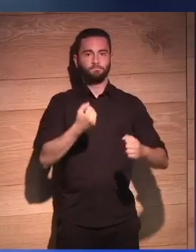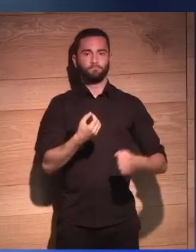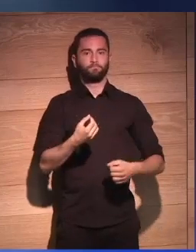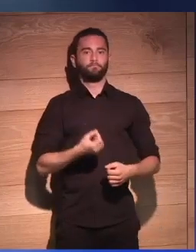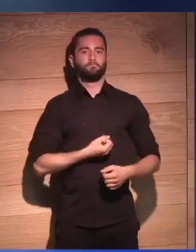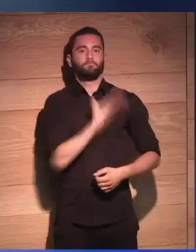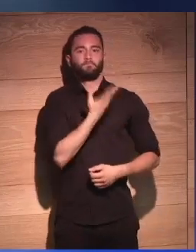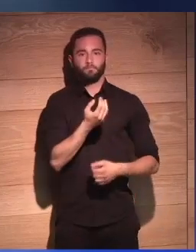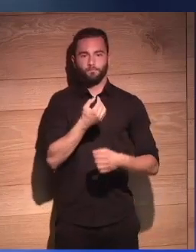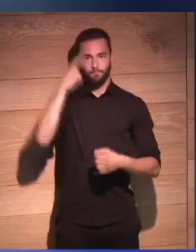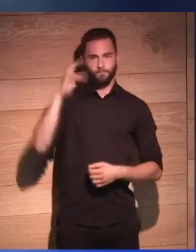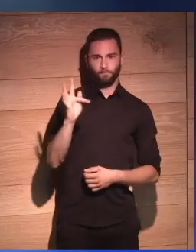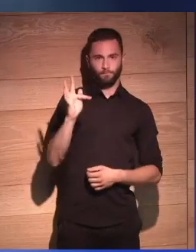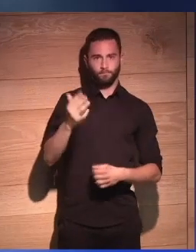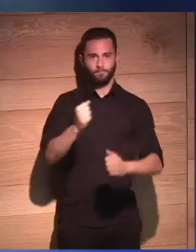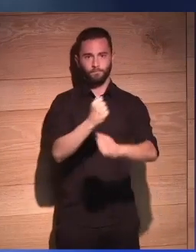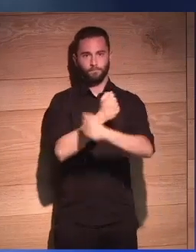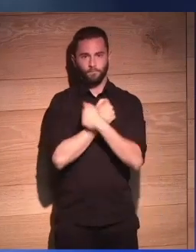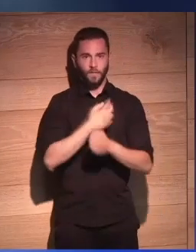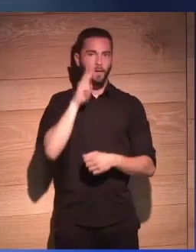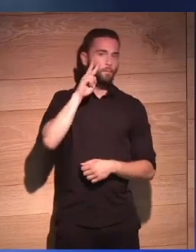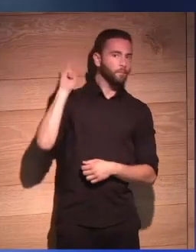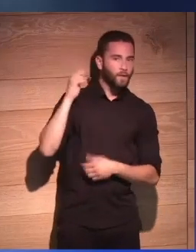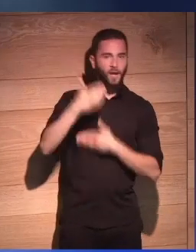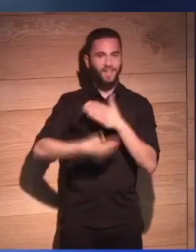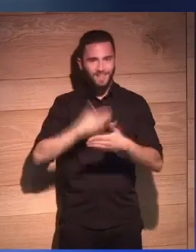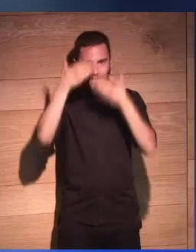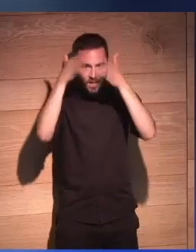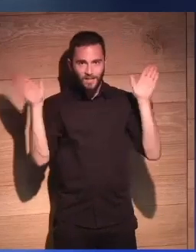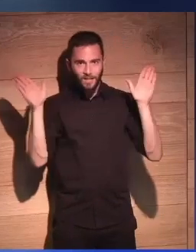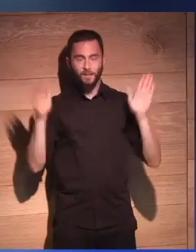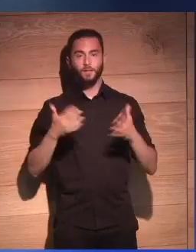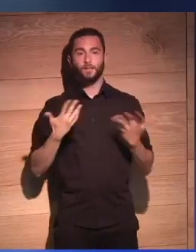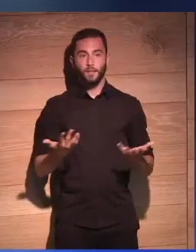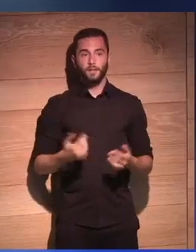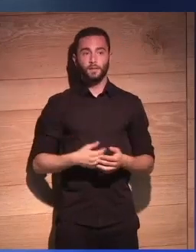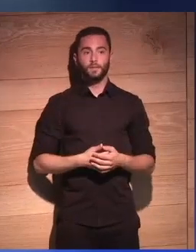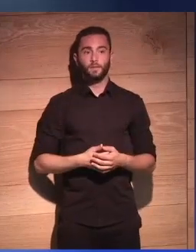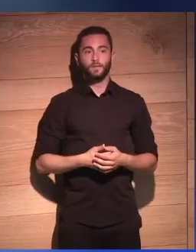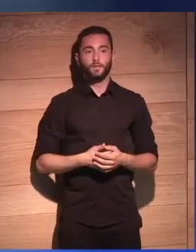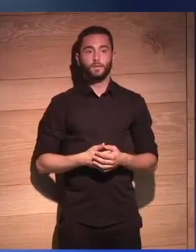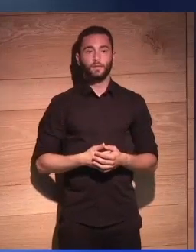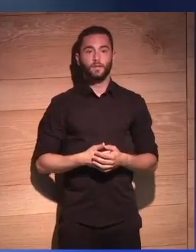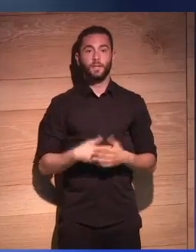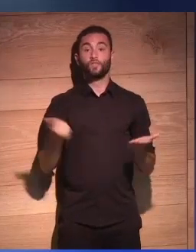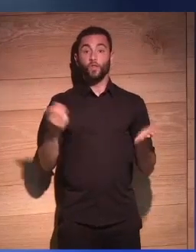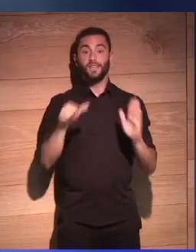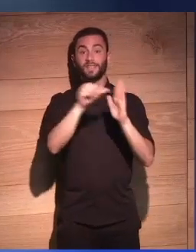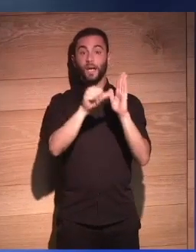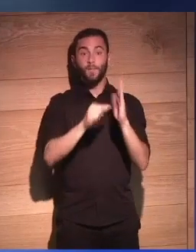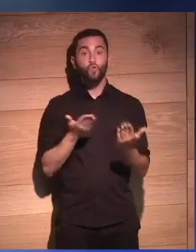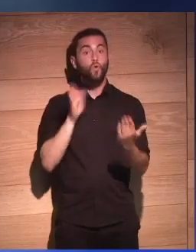de optimismo y de mirar hacia atrás y apertura y todo. Y no sé en qué nunca sabemos en qué capítulo